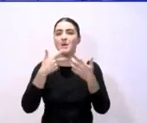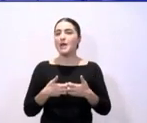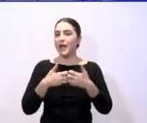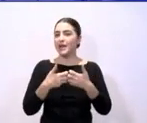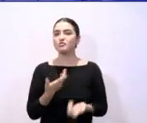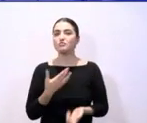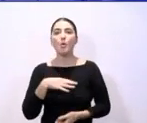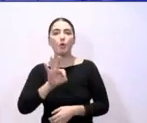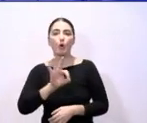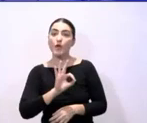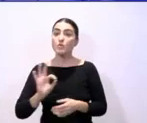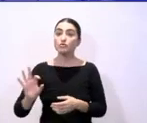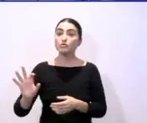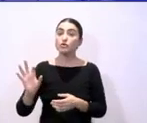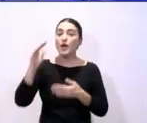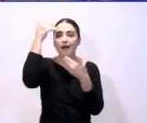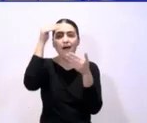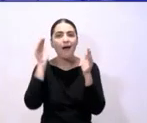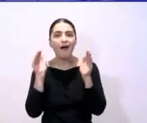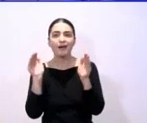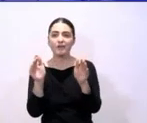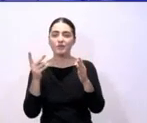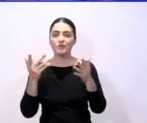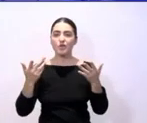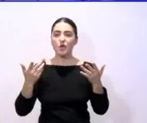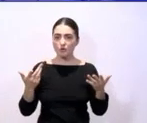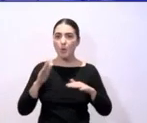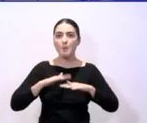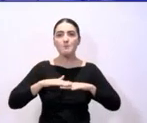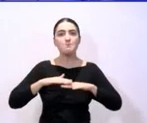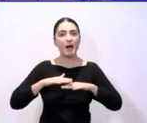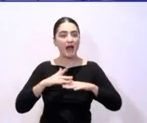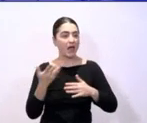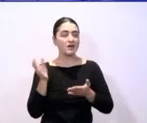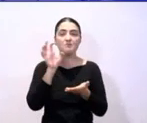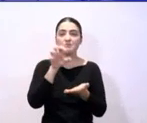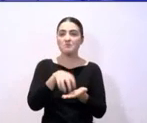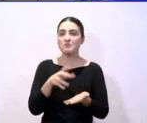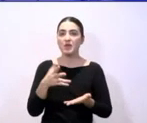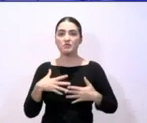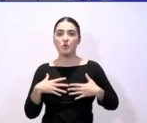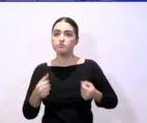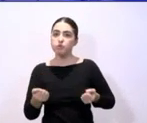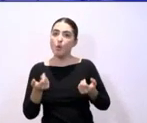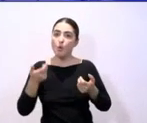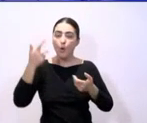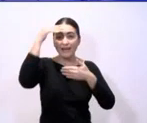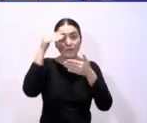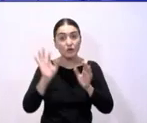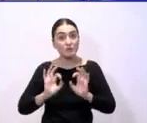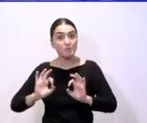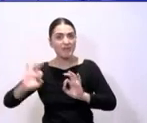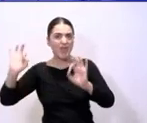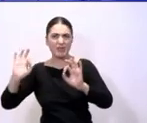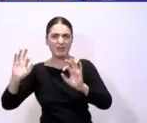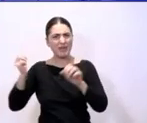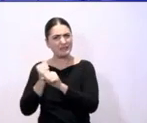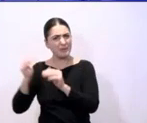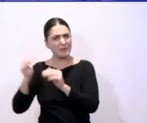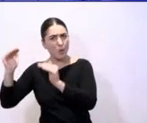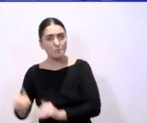podemos obtener una atención que descongestione o la atención especializada y que sea rápida y